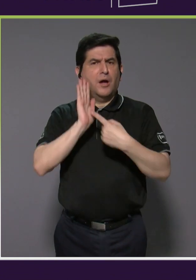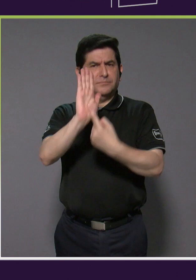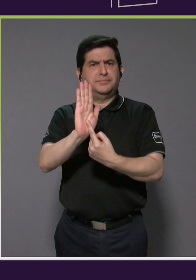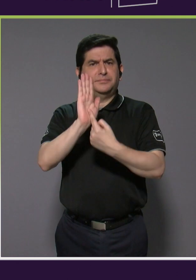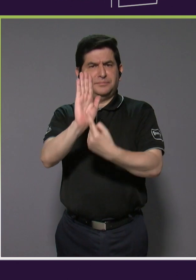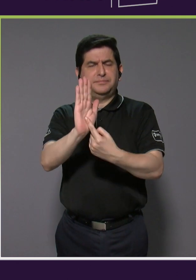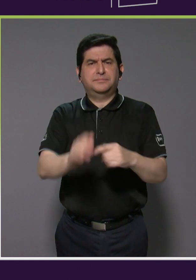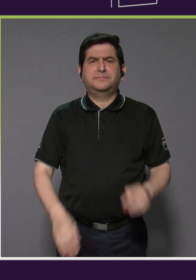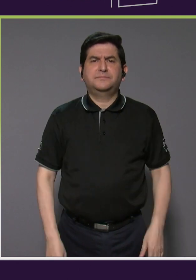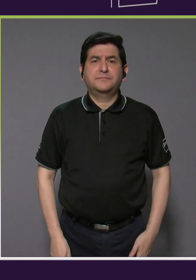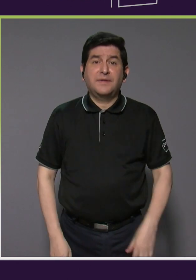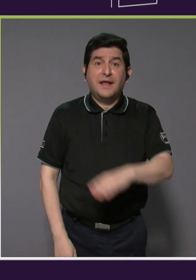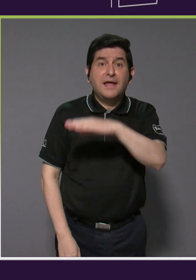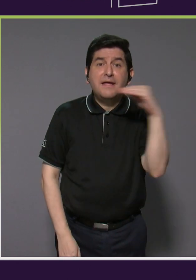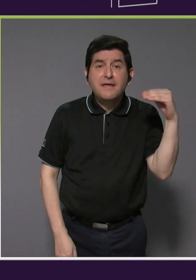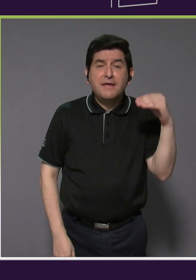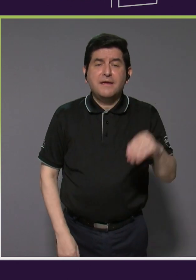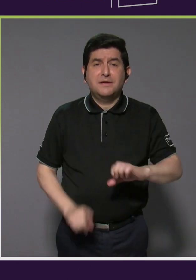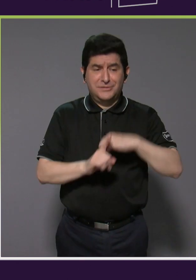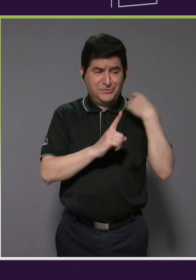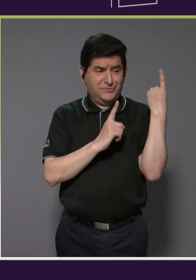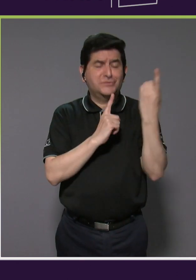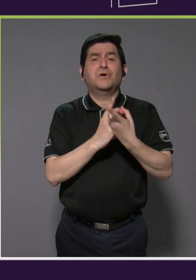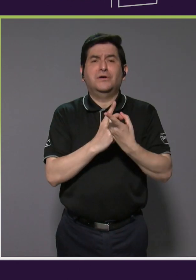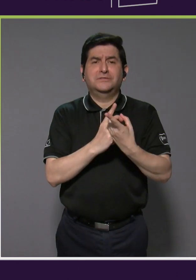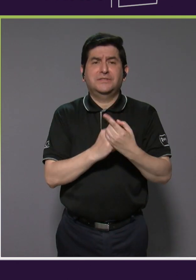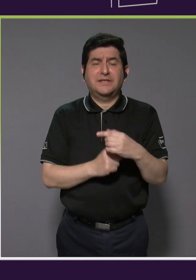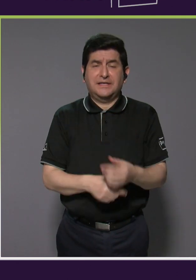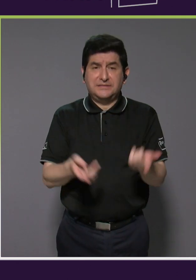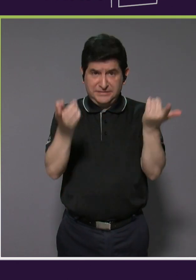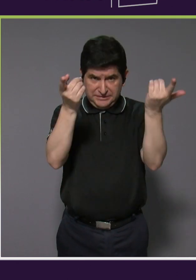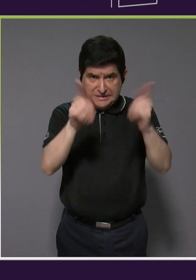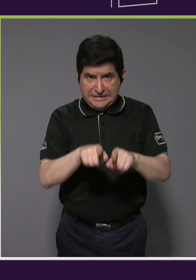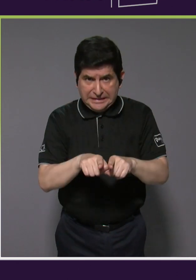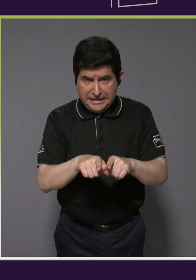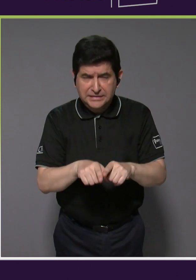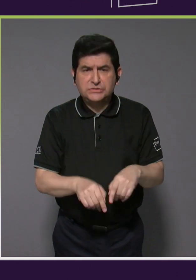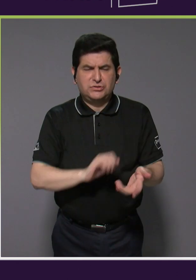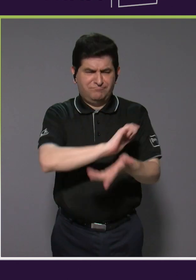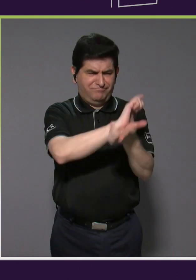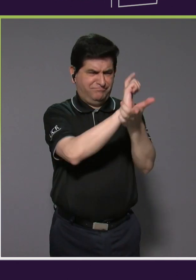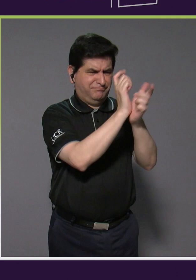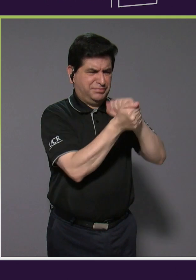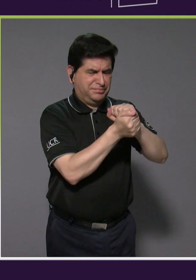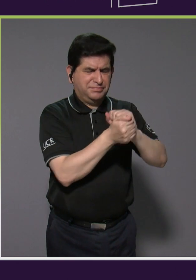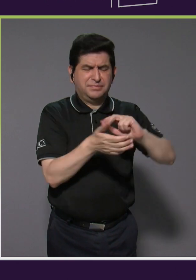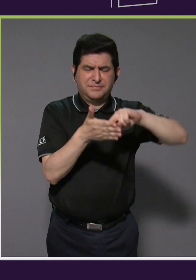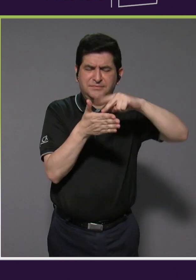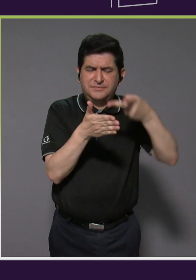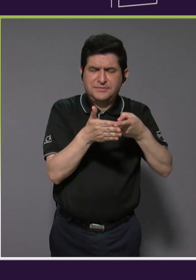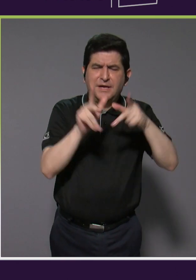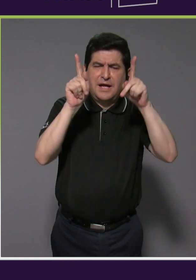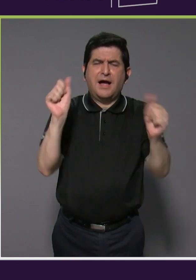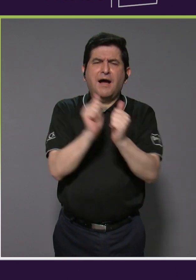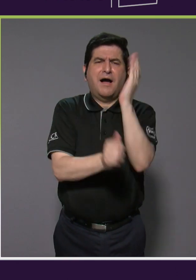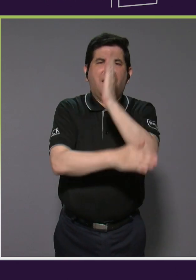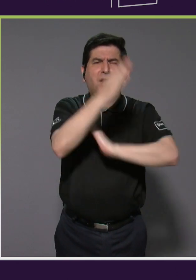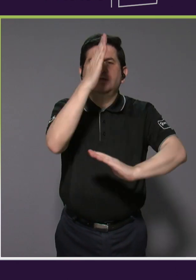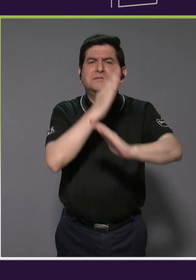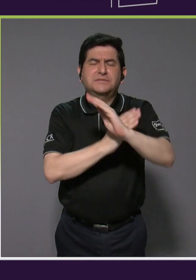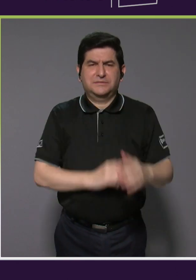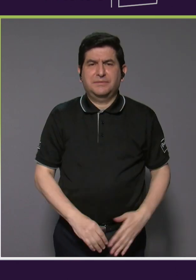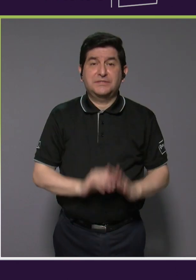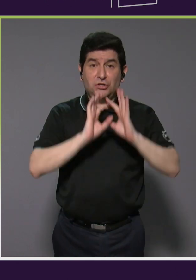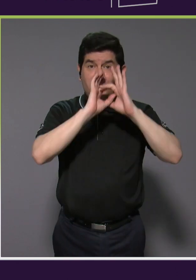conocer y que para que la sociedad pues vaya cambiando las concepciones sobre las personas con discapacidad. Y